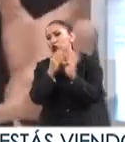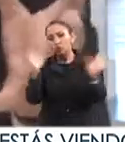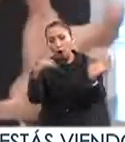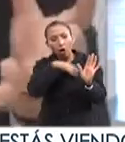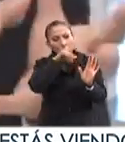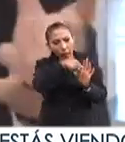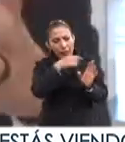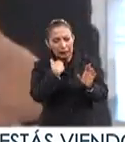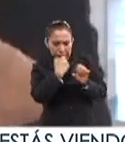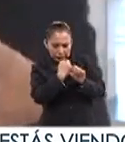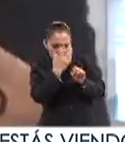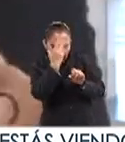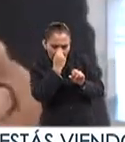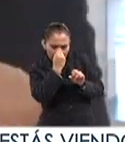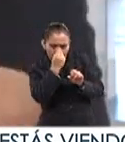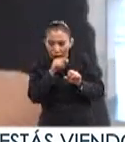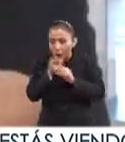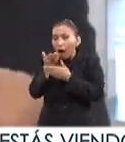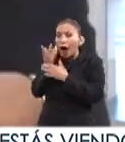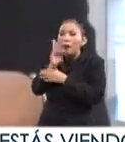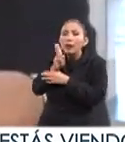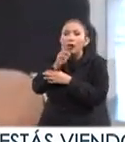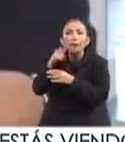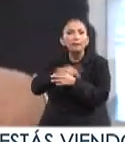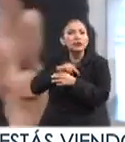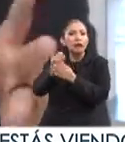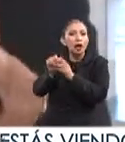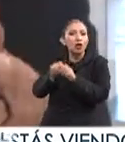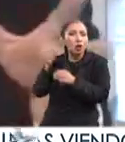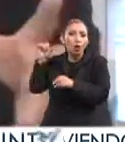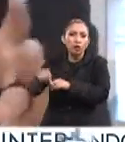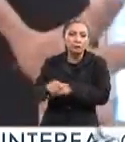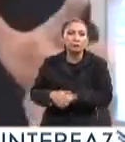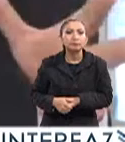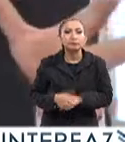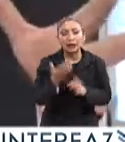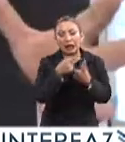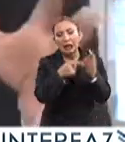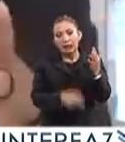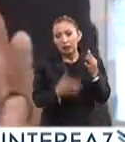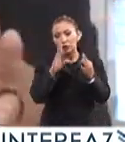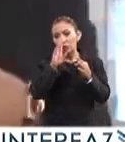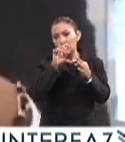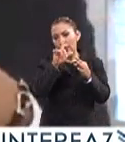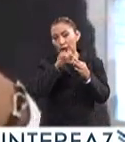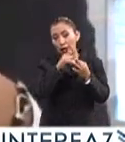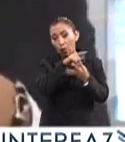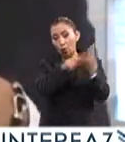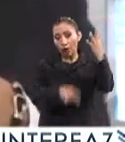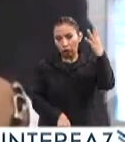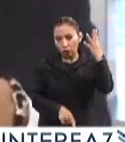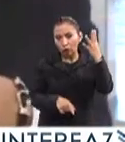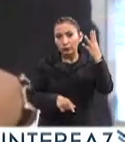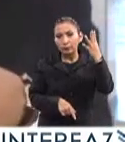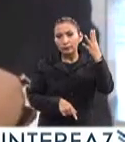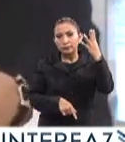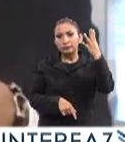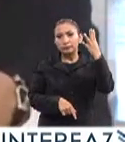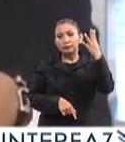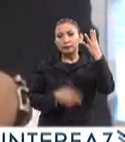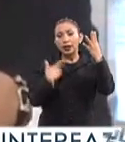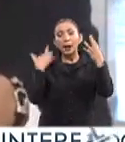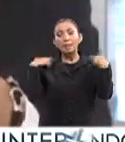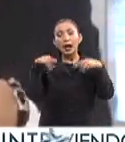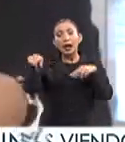tiempo, sino que la transferencia del conocimiento puede ser inmediata. En estas unidades, las 4, como te comentaba,